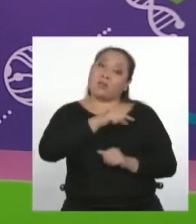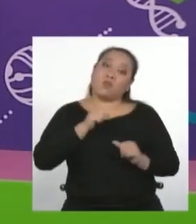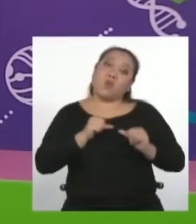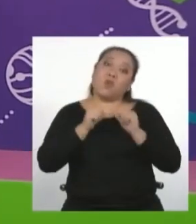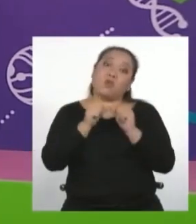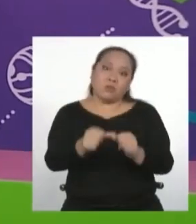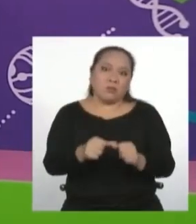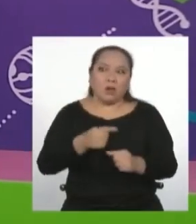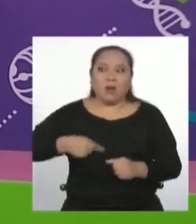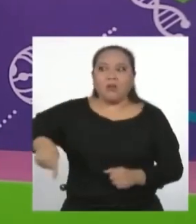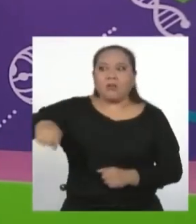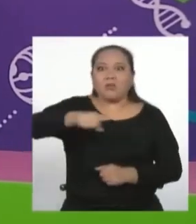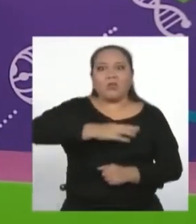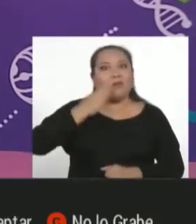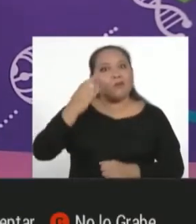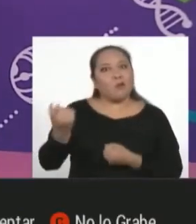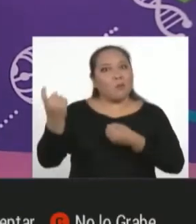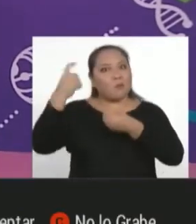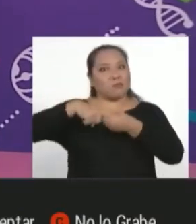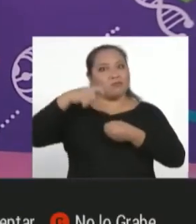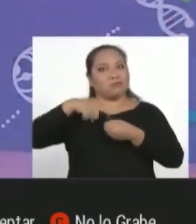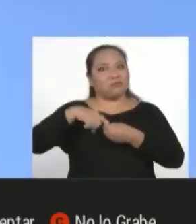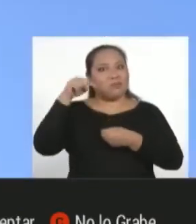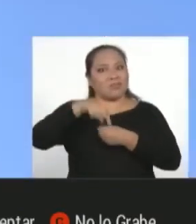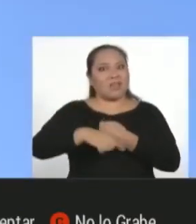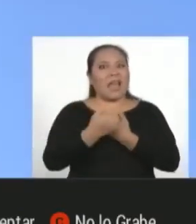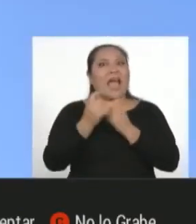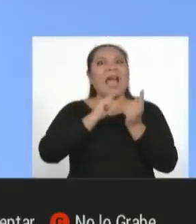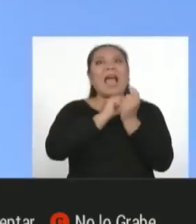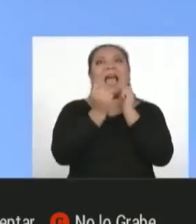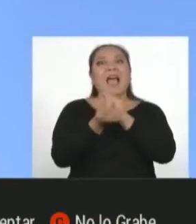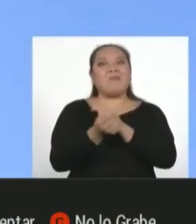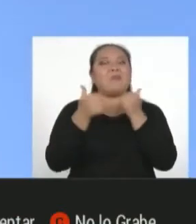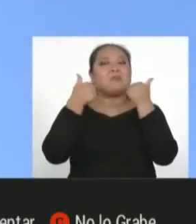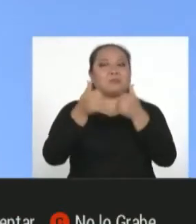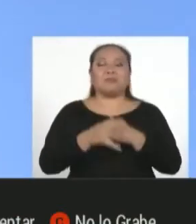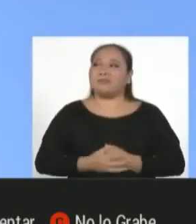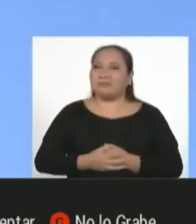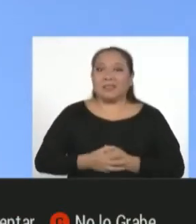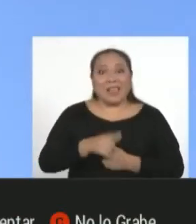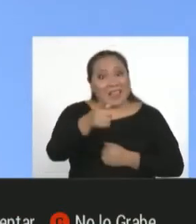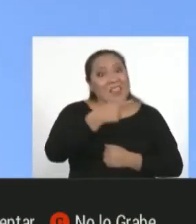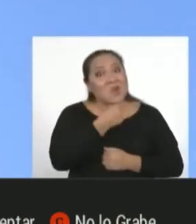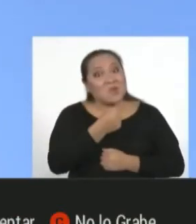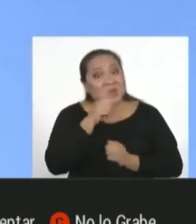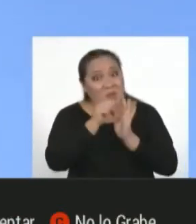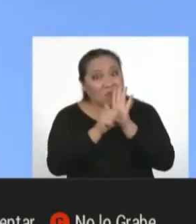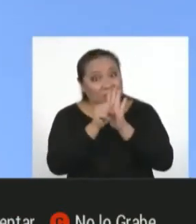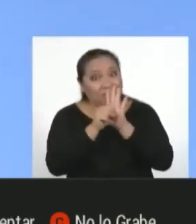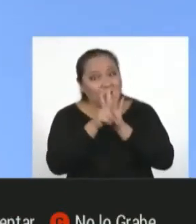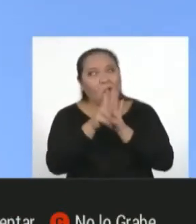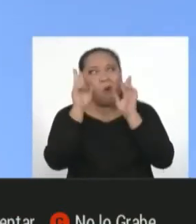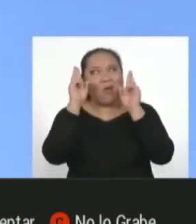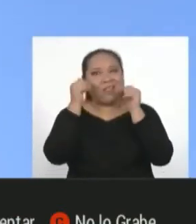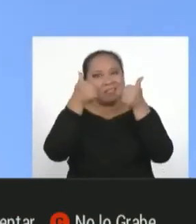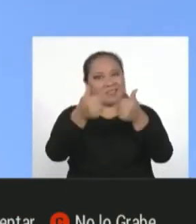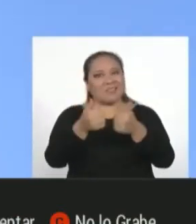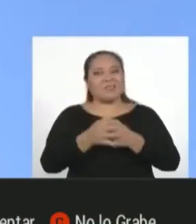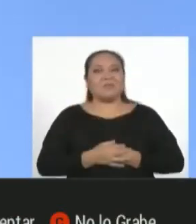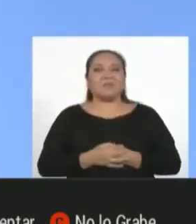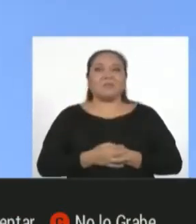ser parte de esta pequeña gran revolución. ¿Qué tal el video? ¿Les gustó? Espero que sí.